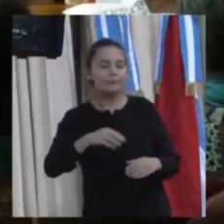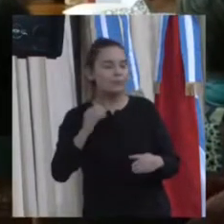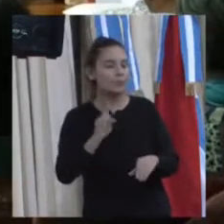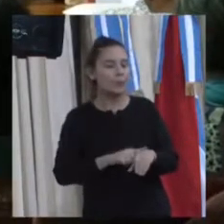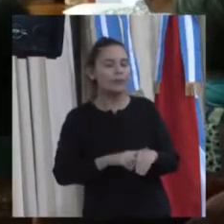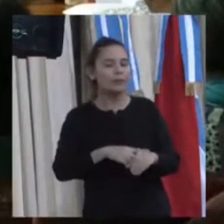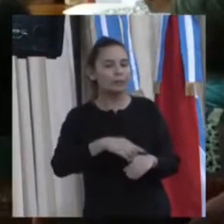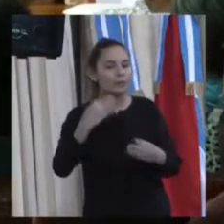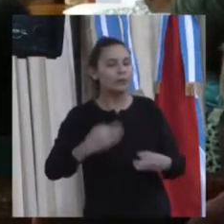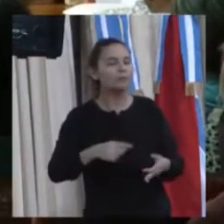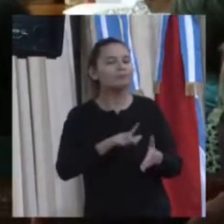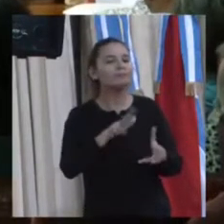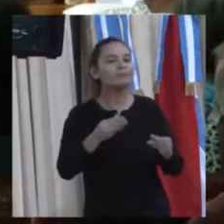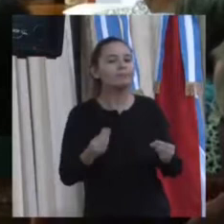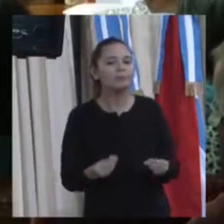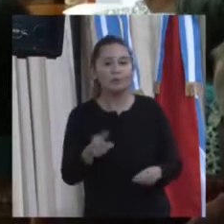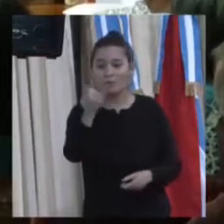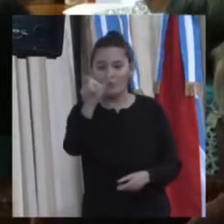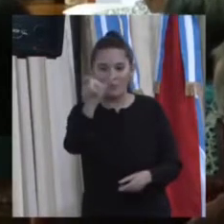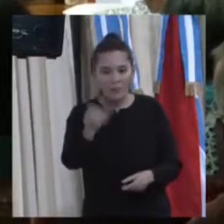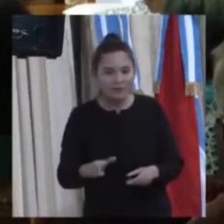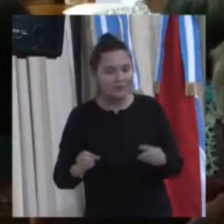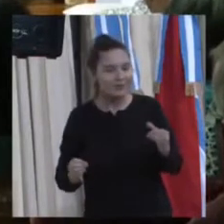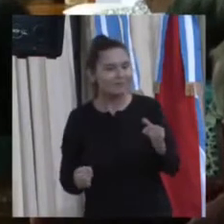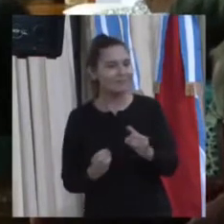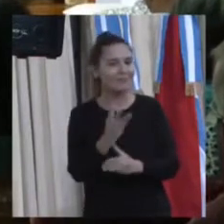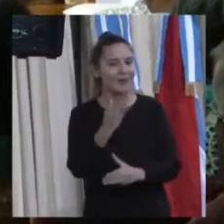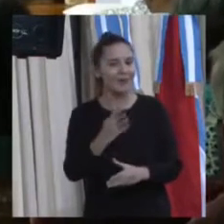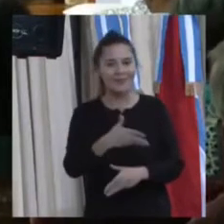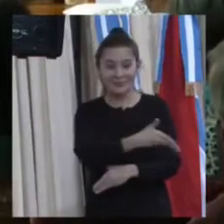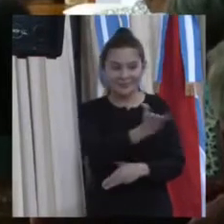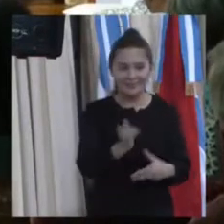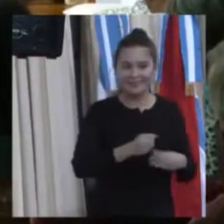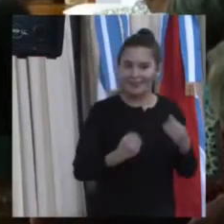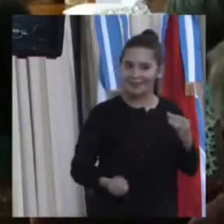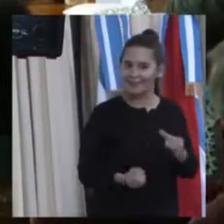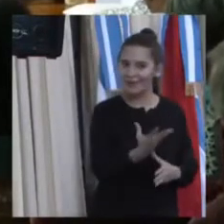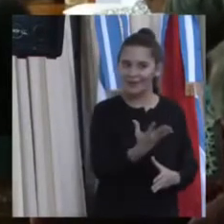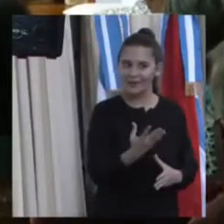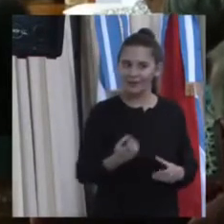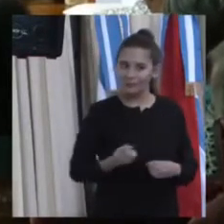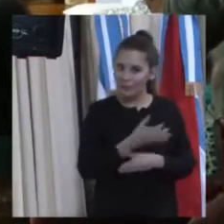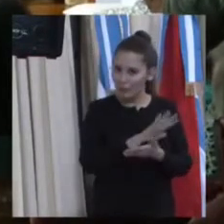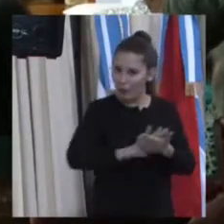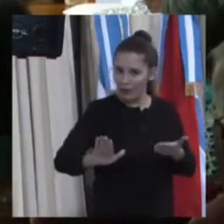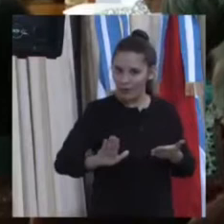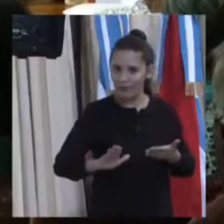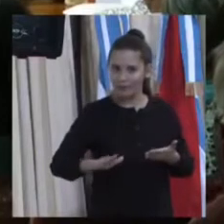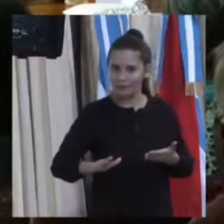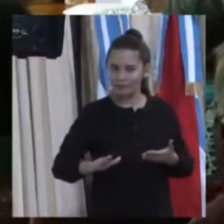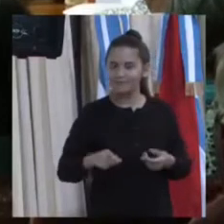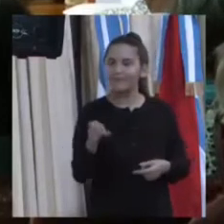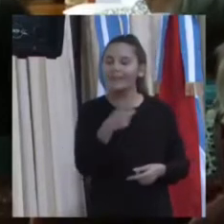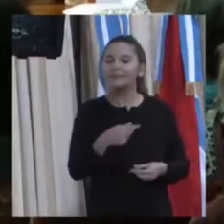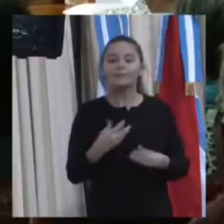esencial: crear al hombre nuevo. Crear la sociedad nueva exigía siempre destruir o